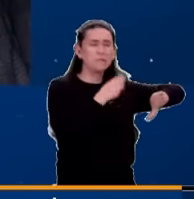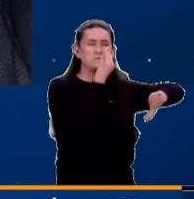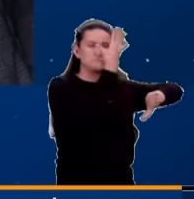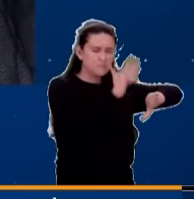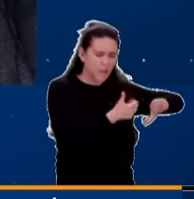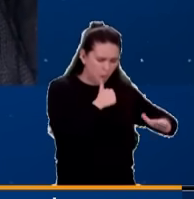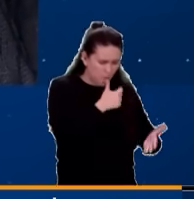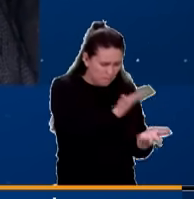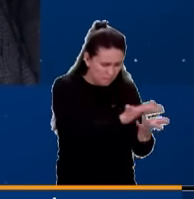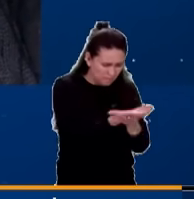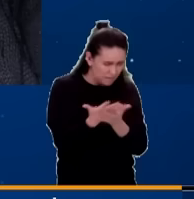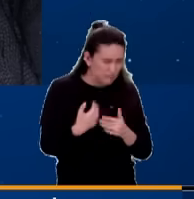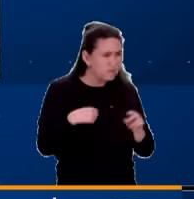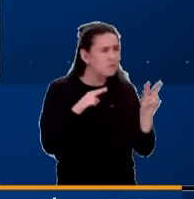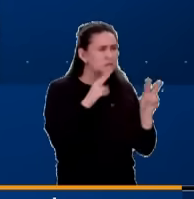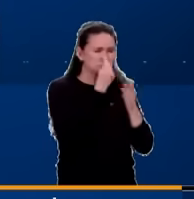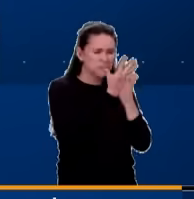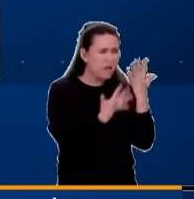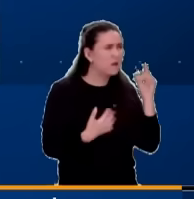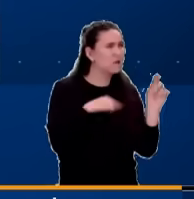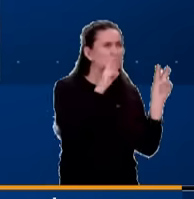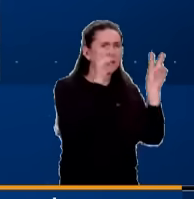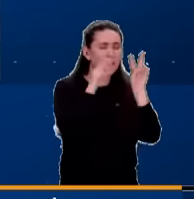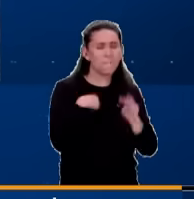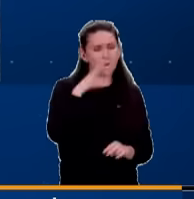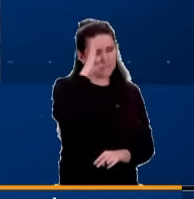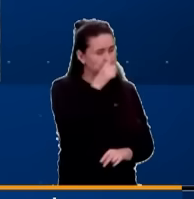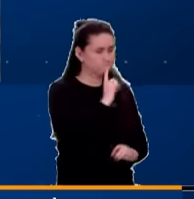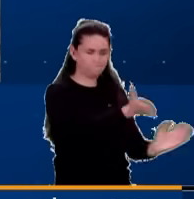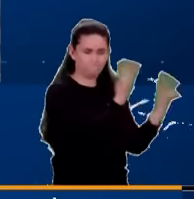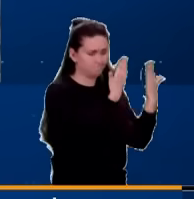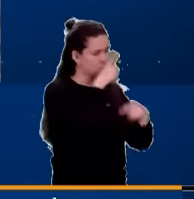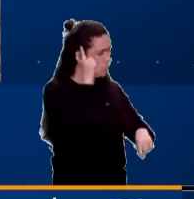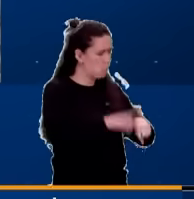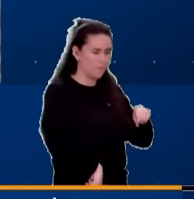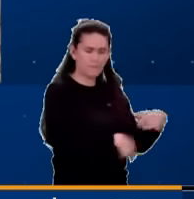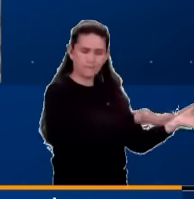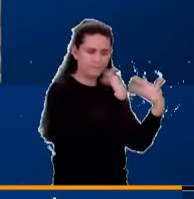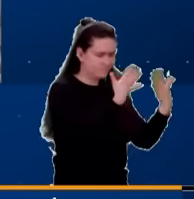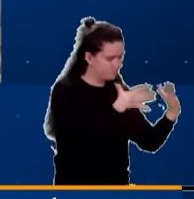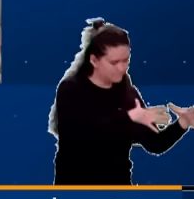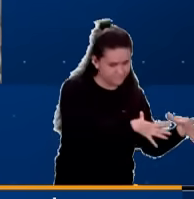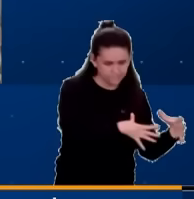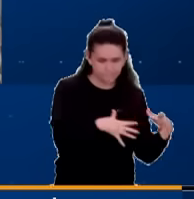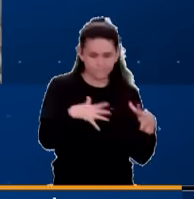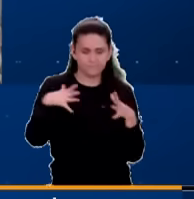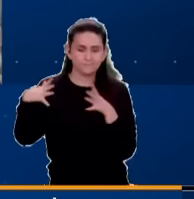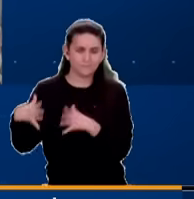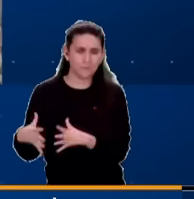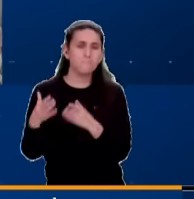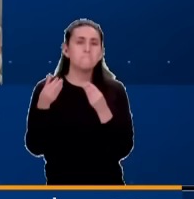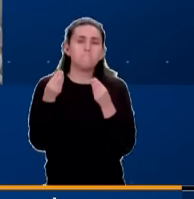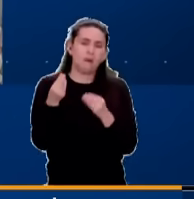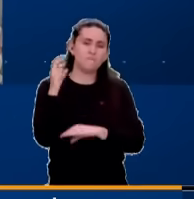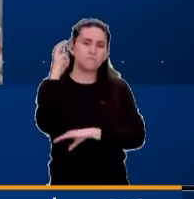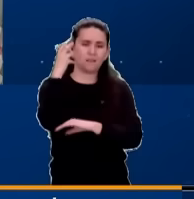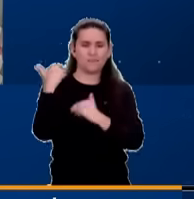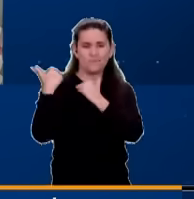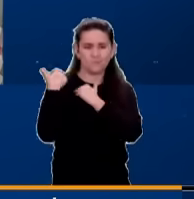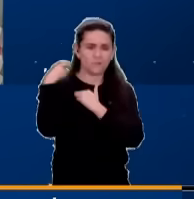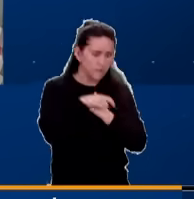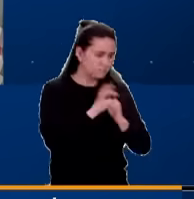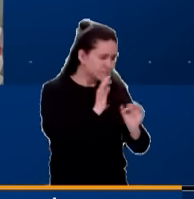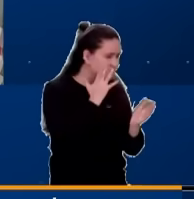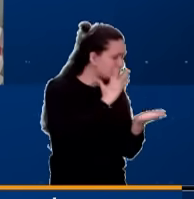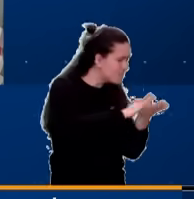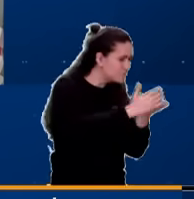baño, entonces ya la policía nos sacó porque para que no fuéramos a contaminar el espacio. Y ya,